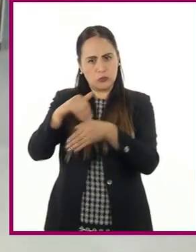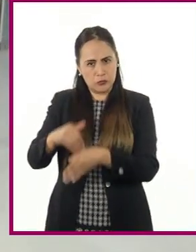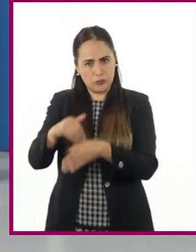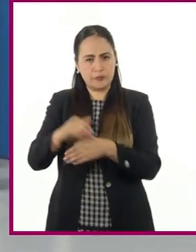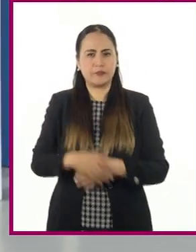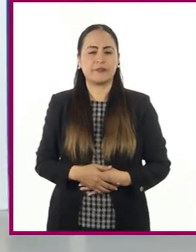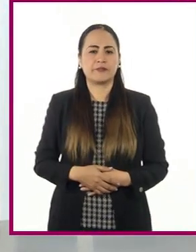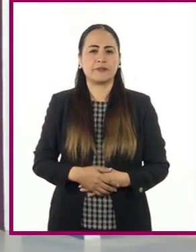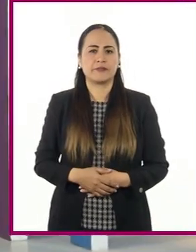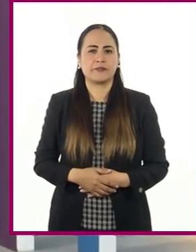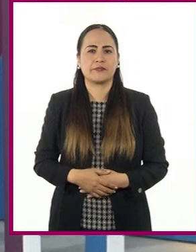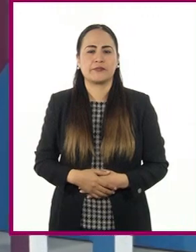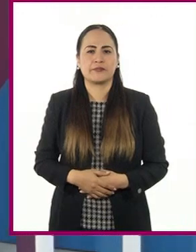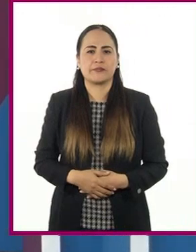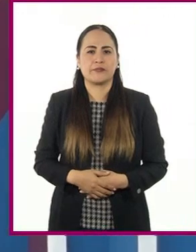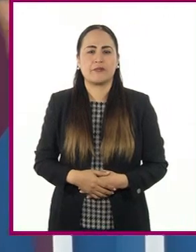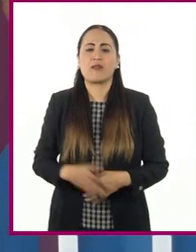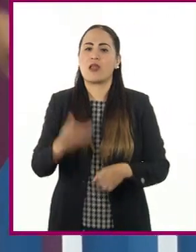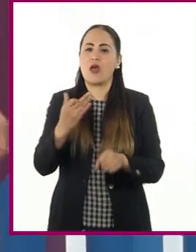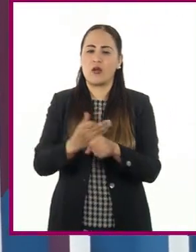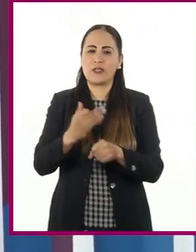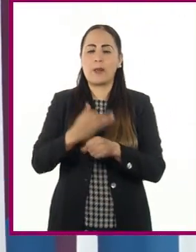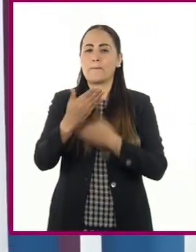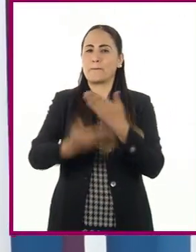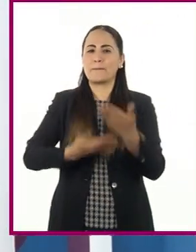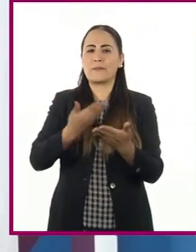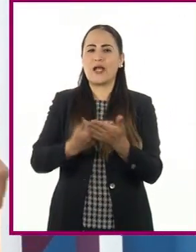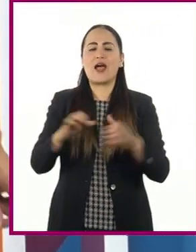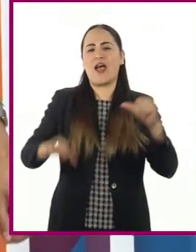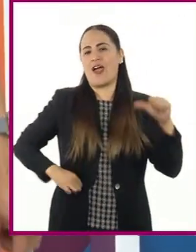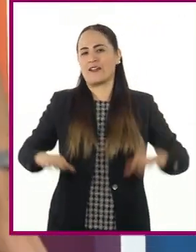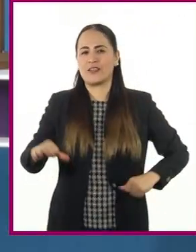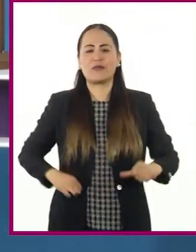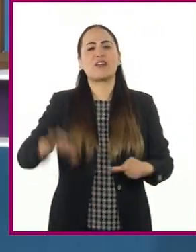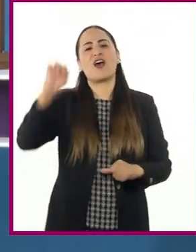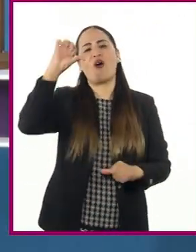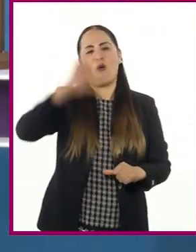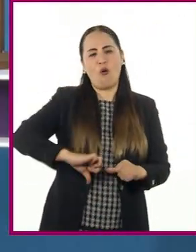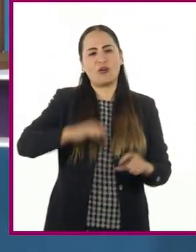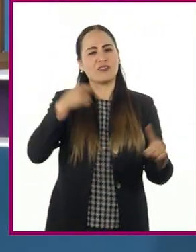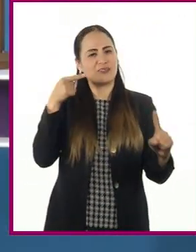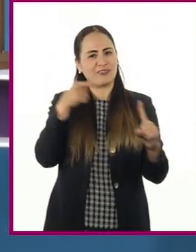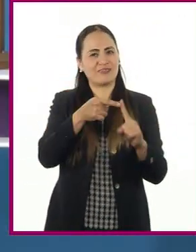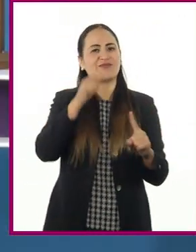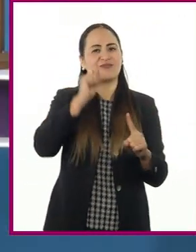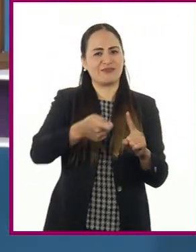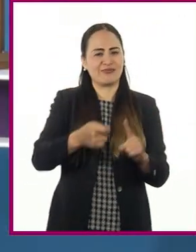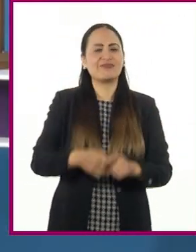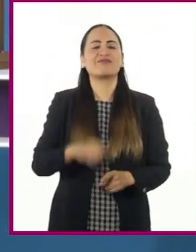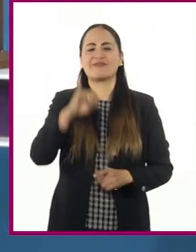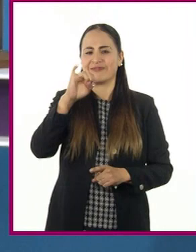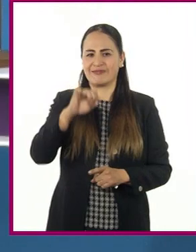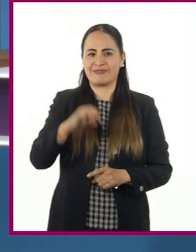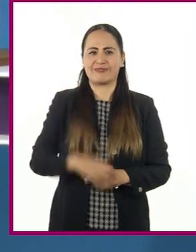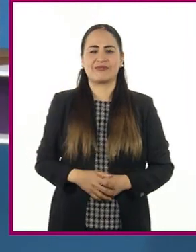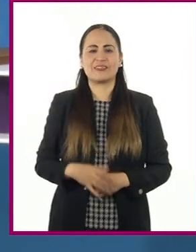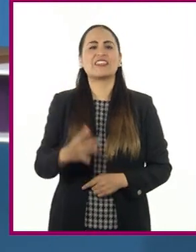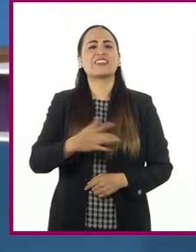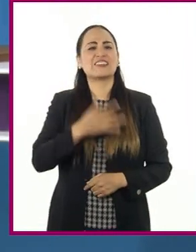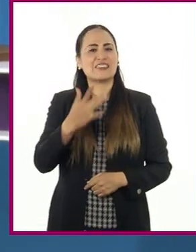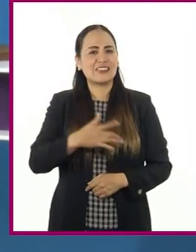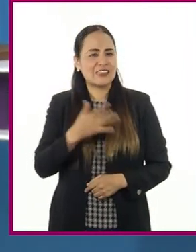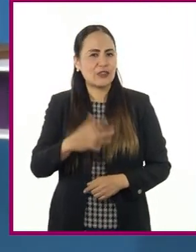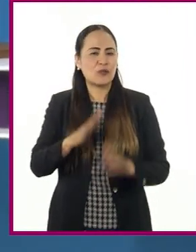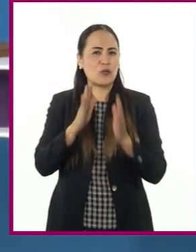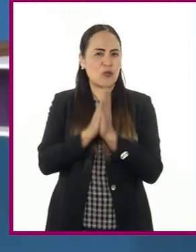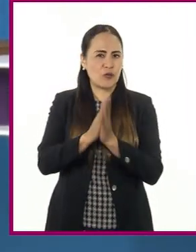Maestra, es momento de presentar el reto de la sesión. Es verdad, Nadia. ¿Te parece si nos